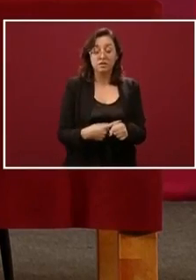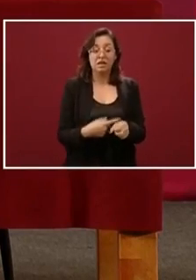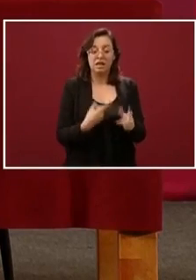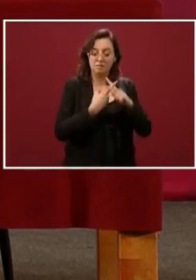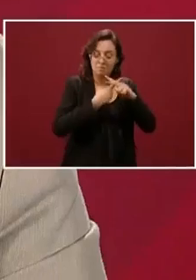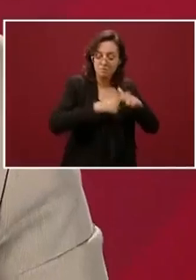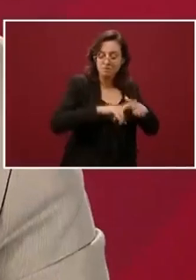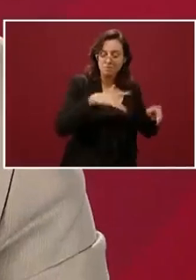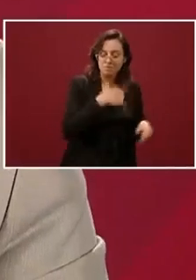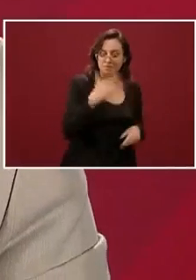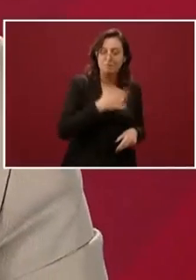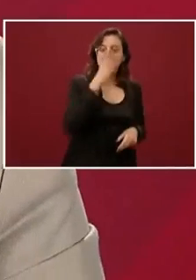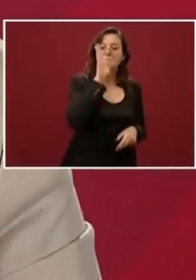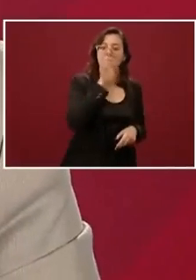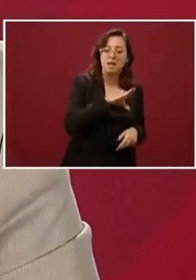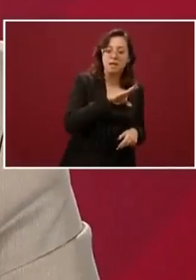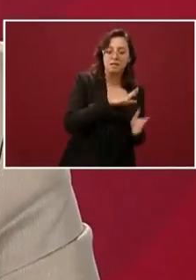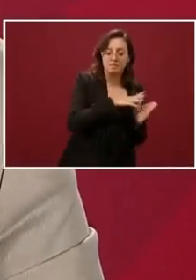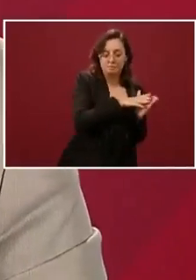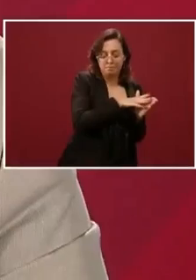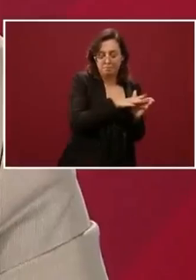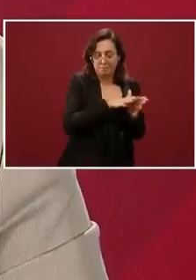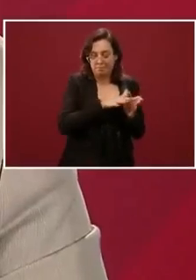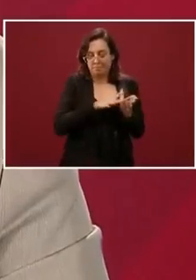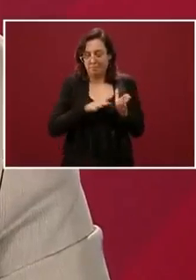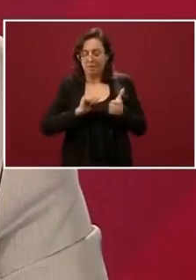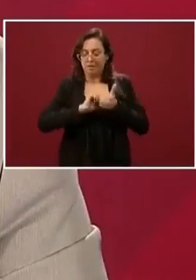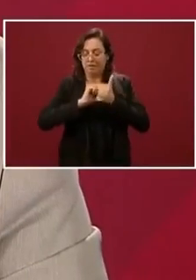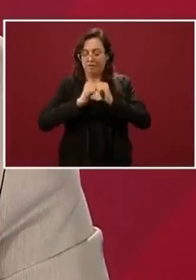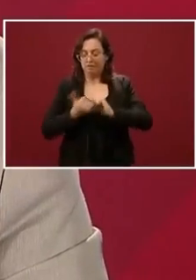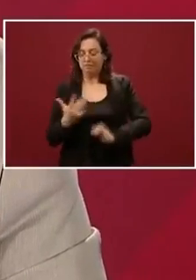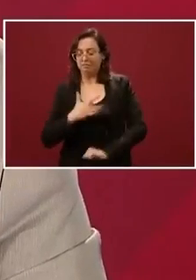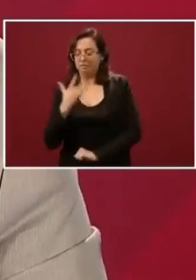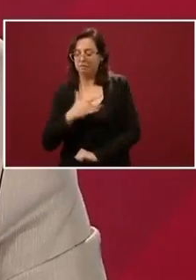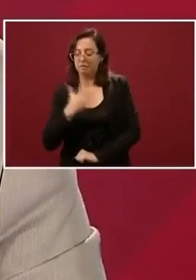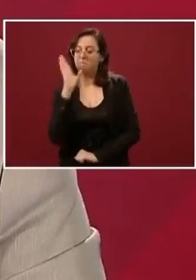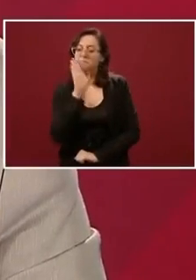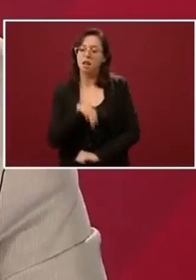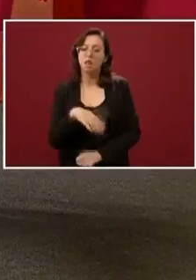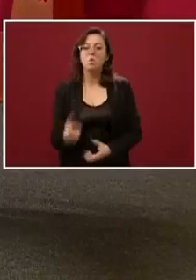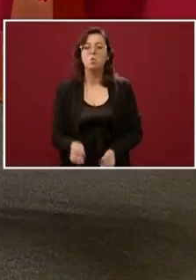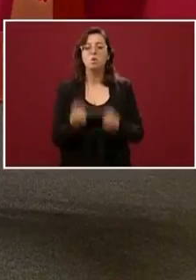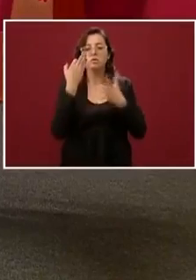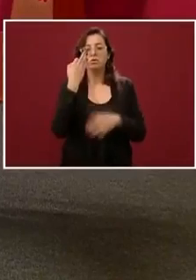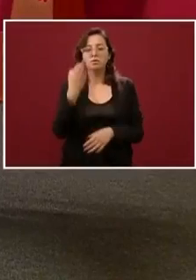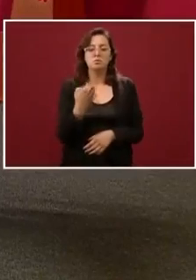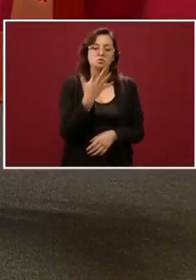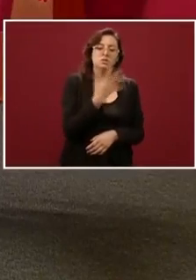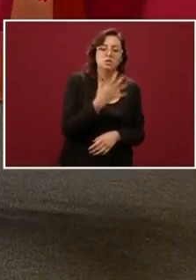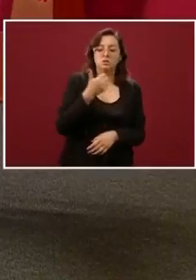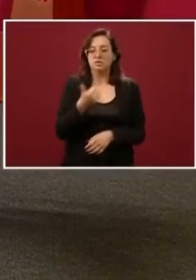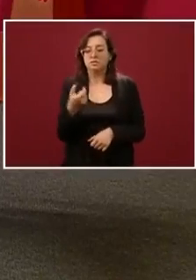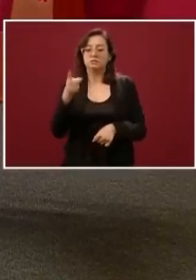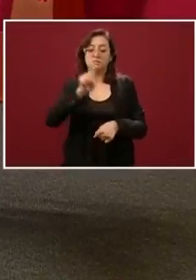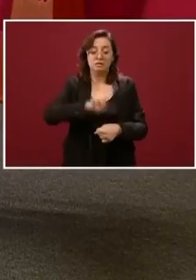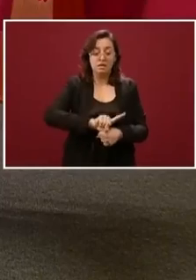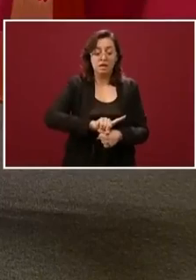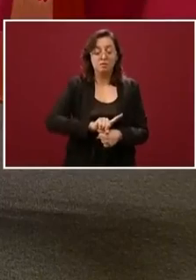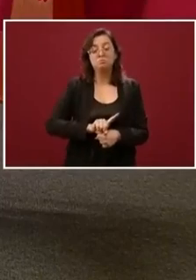de síntomas y los periodos de incubación, que sabemos que en el hoy la media está entre los 5 y los 6 días,